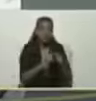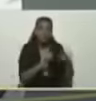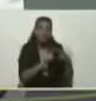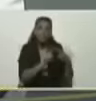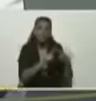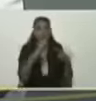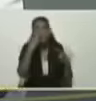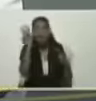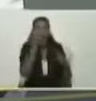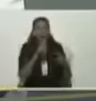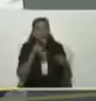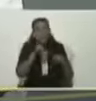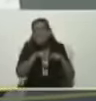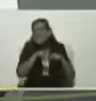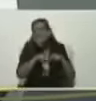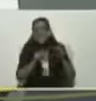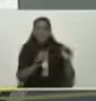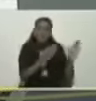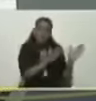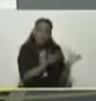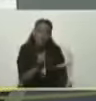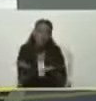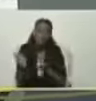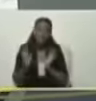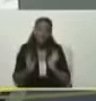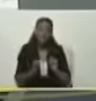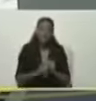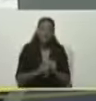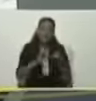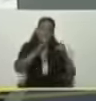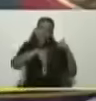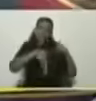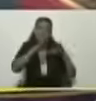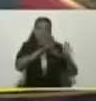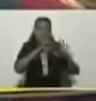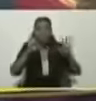La más chama fue. Bienvenida.